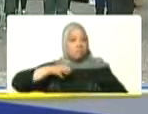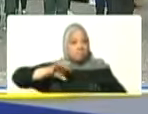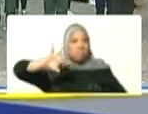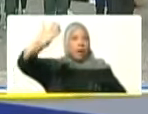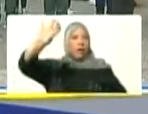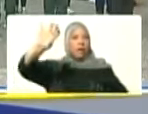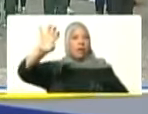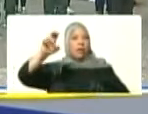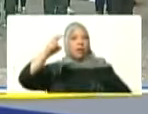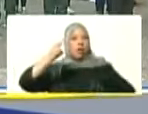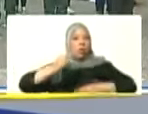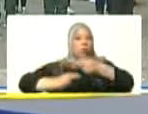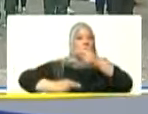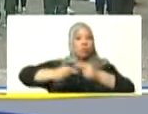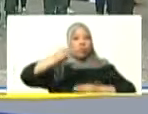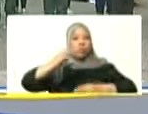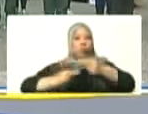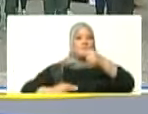construir revolución.